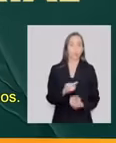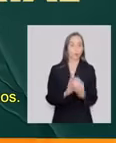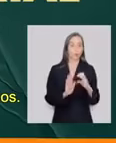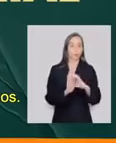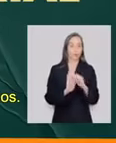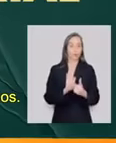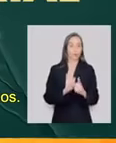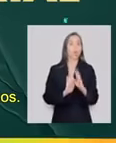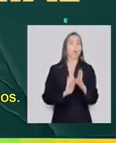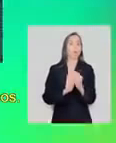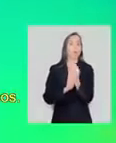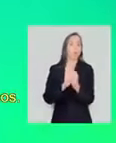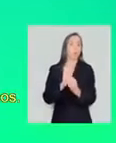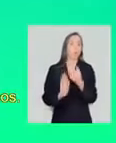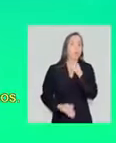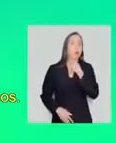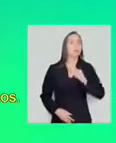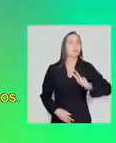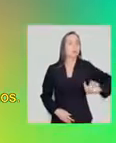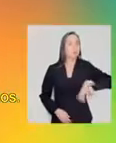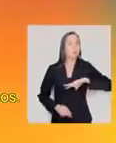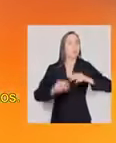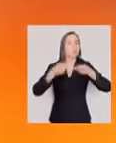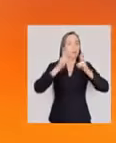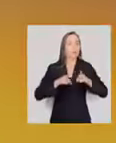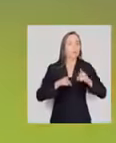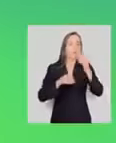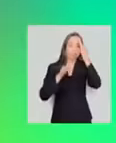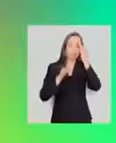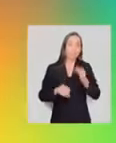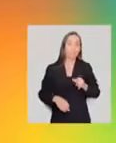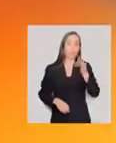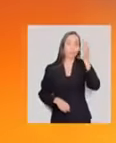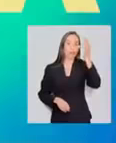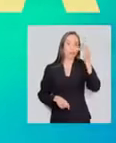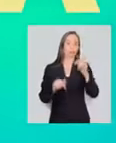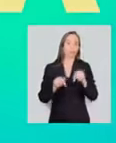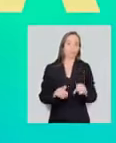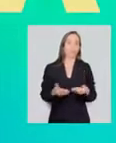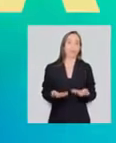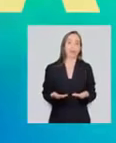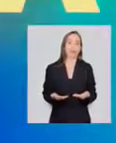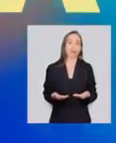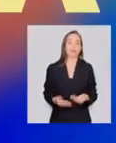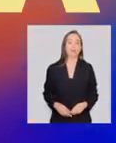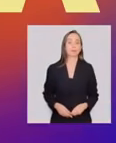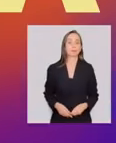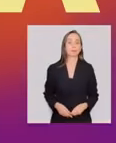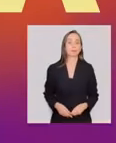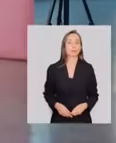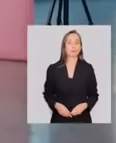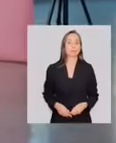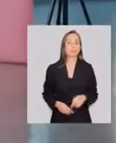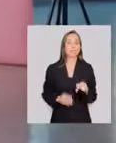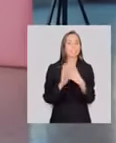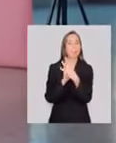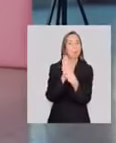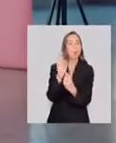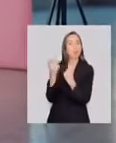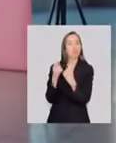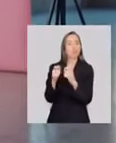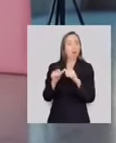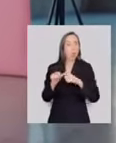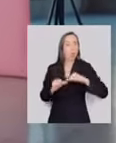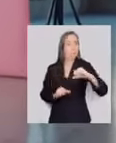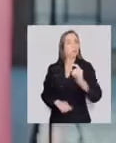La nueva Constitución debe garantizar nuestros derechos. Las decisiones del futuro se toman ahora. Este modelo no